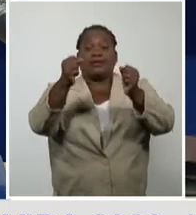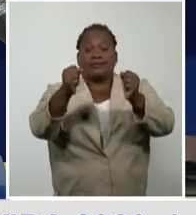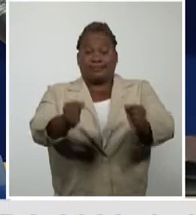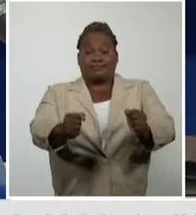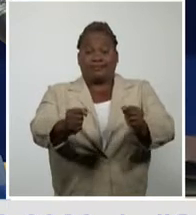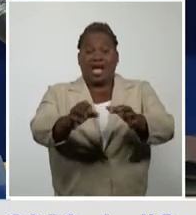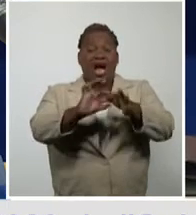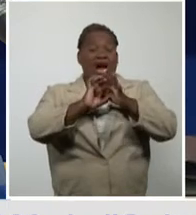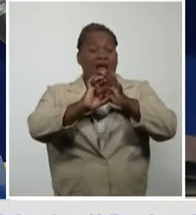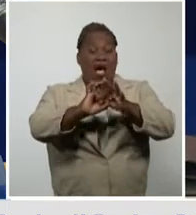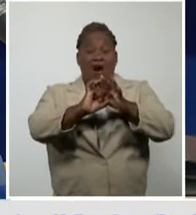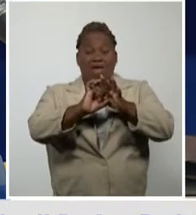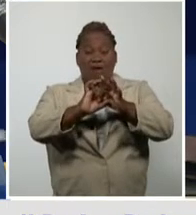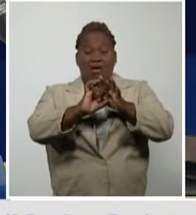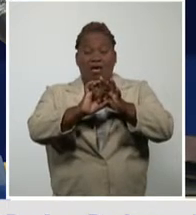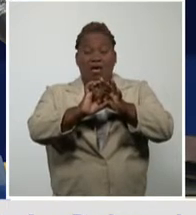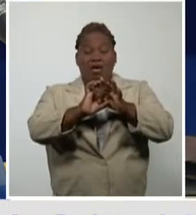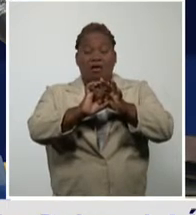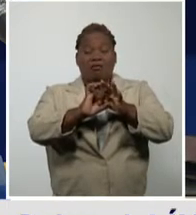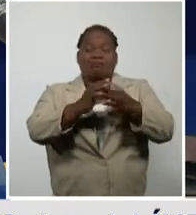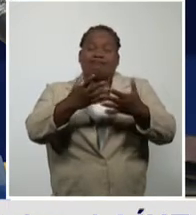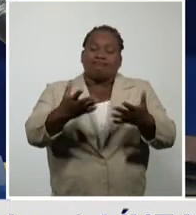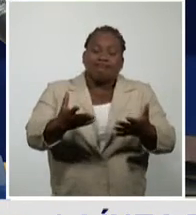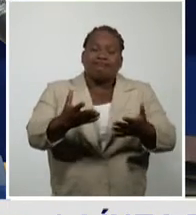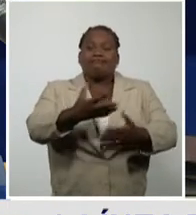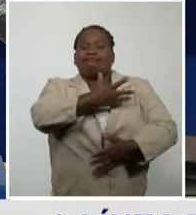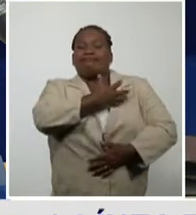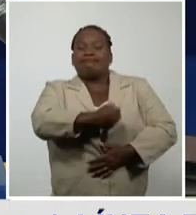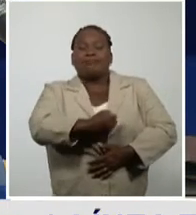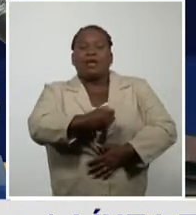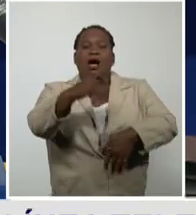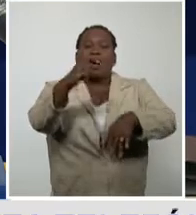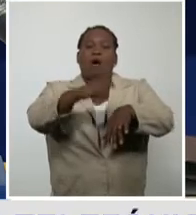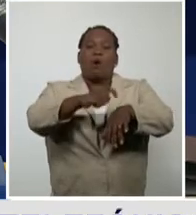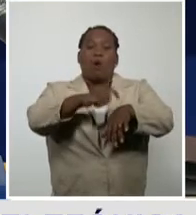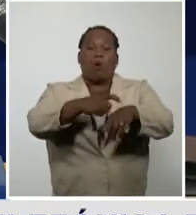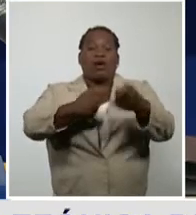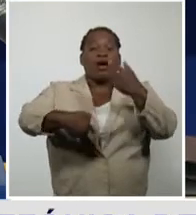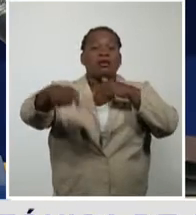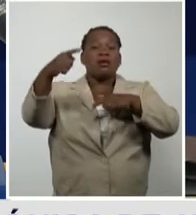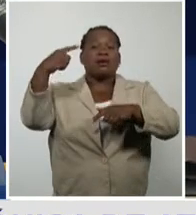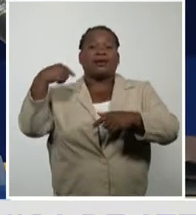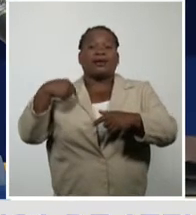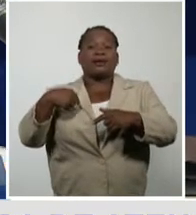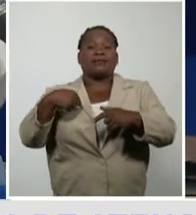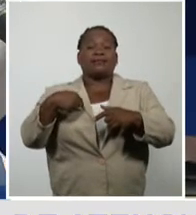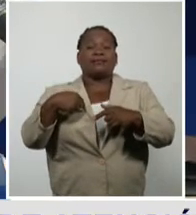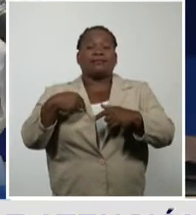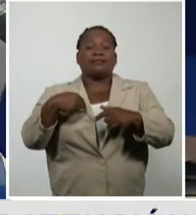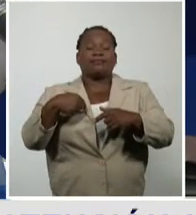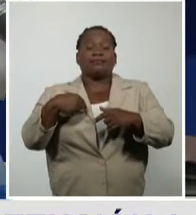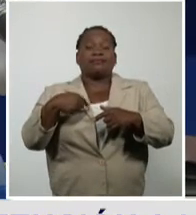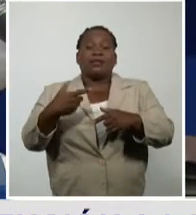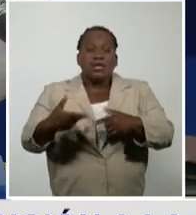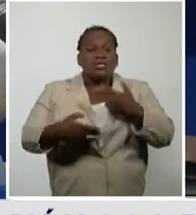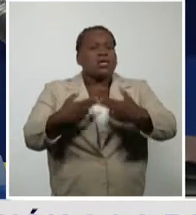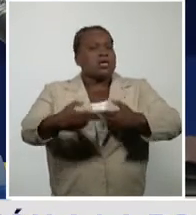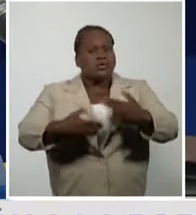intensiva, pues lamentablemente en horas del día de ayer, a pesar del